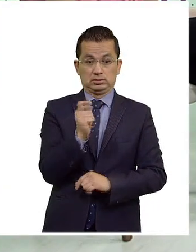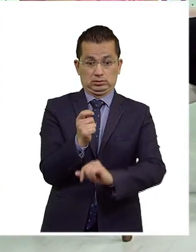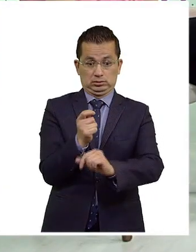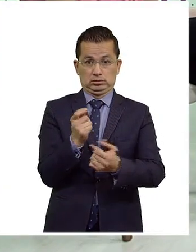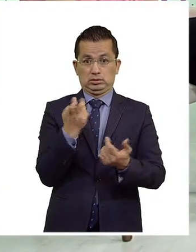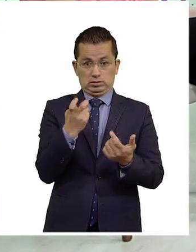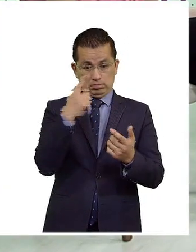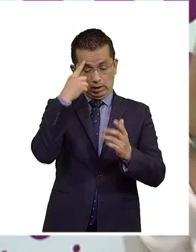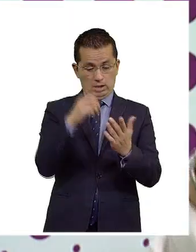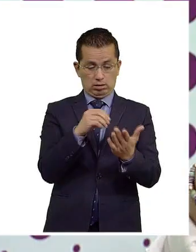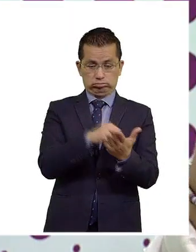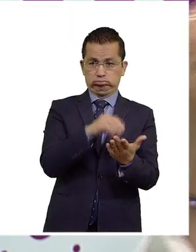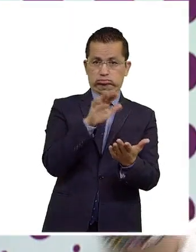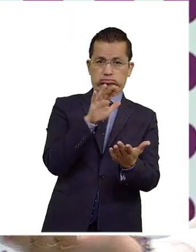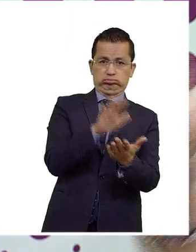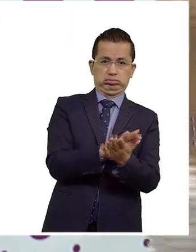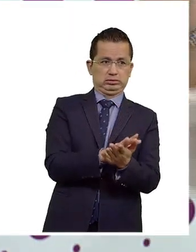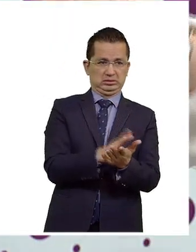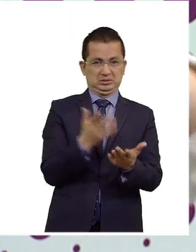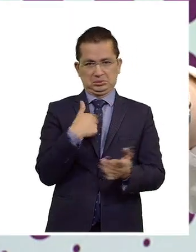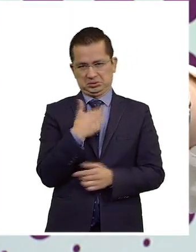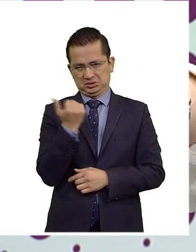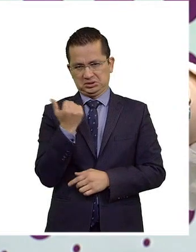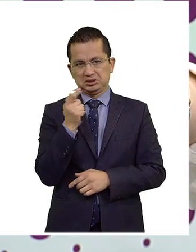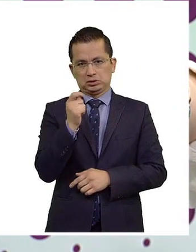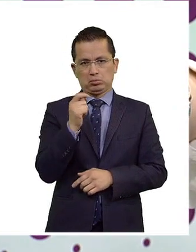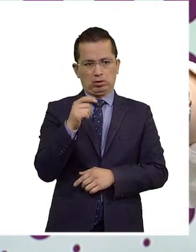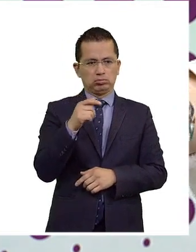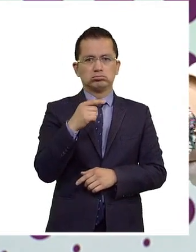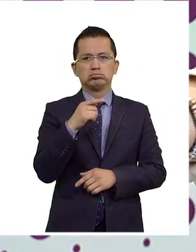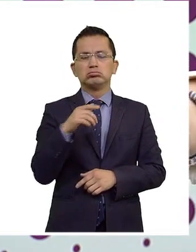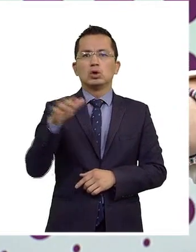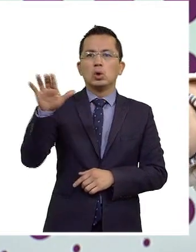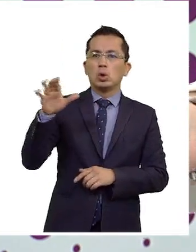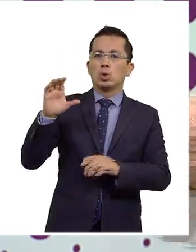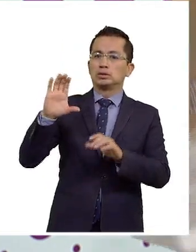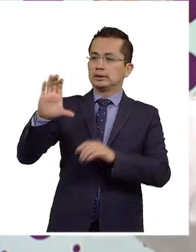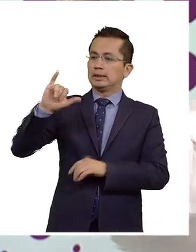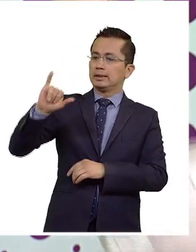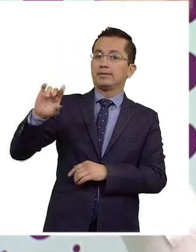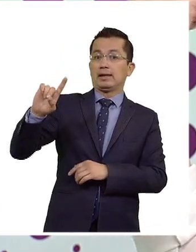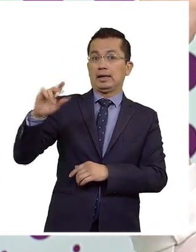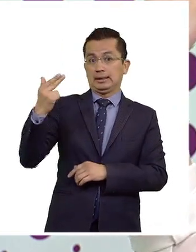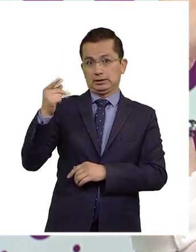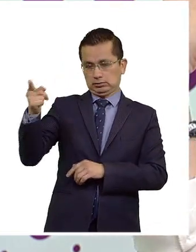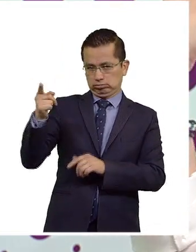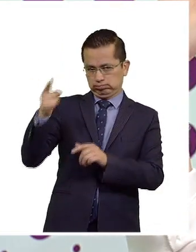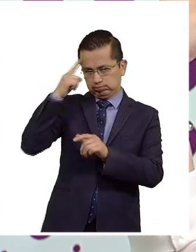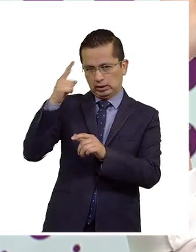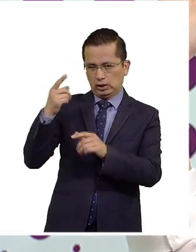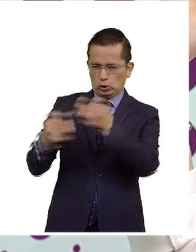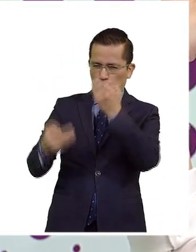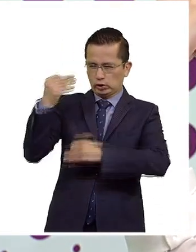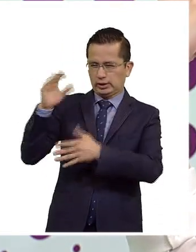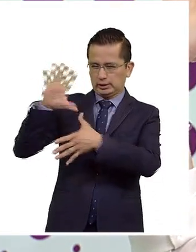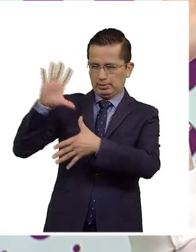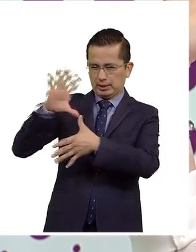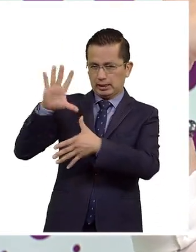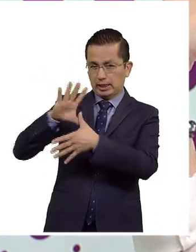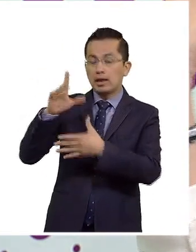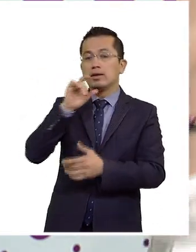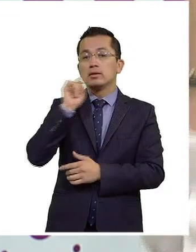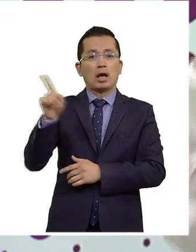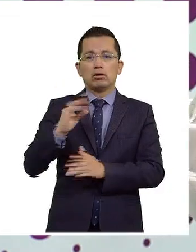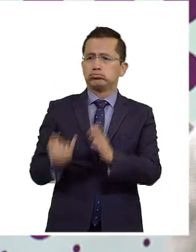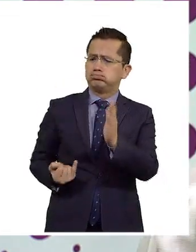aterrizando, digamos, no sé si es el término adecuado, la opinión consultiva de la Corte Interamericana y la reciente jurisprudencia que acaba de emitir la Corte,